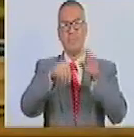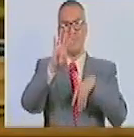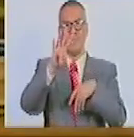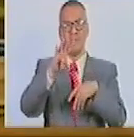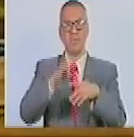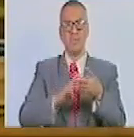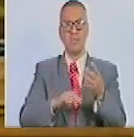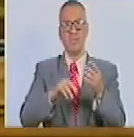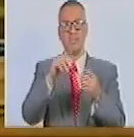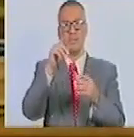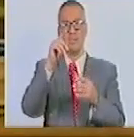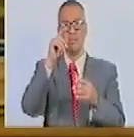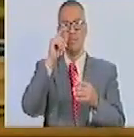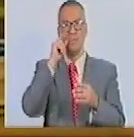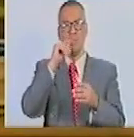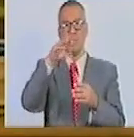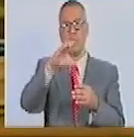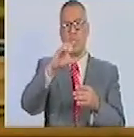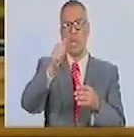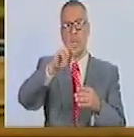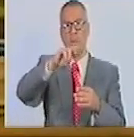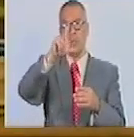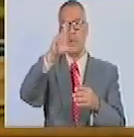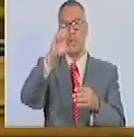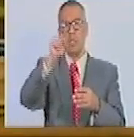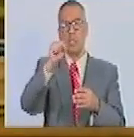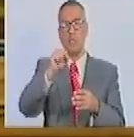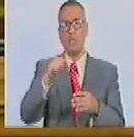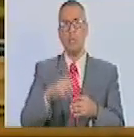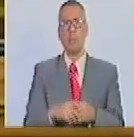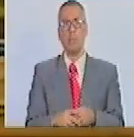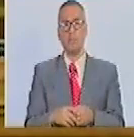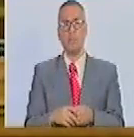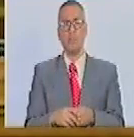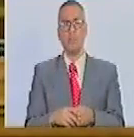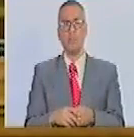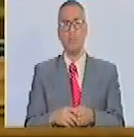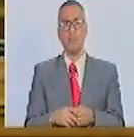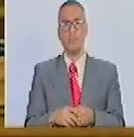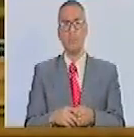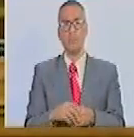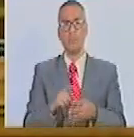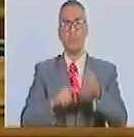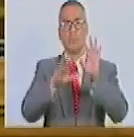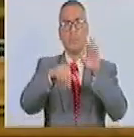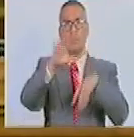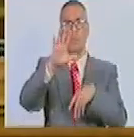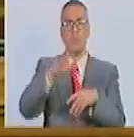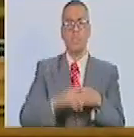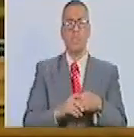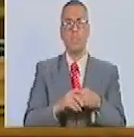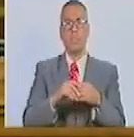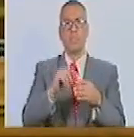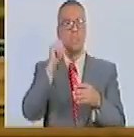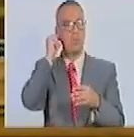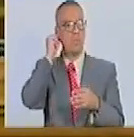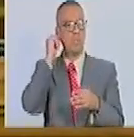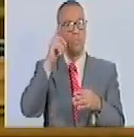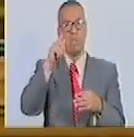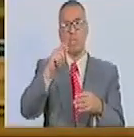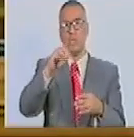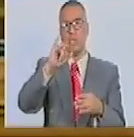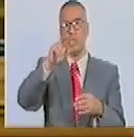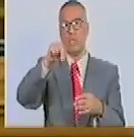14, ciudadano Carlos Bowley Gómez. 15, ciudadana